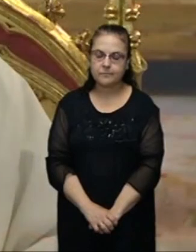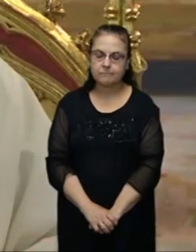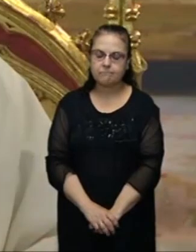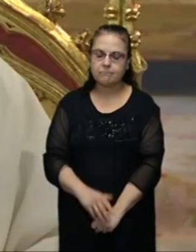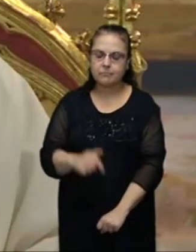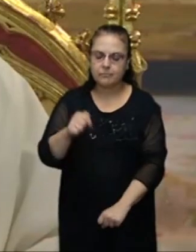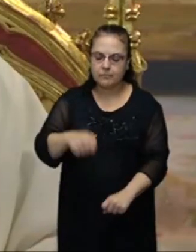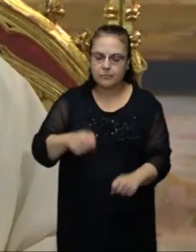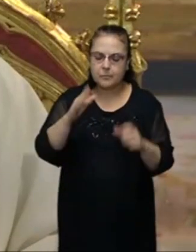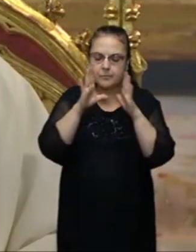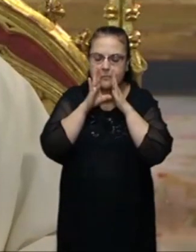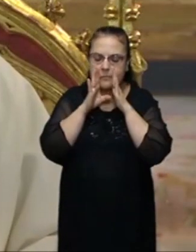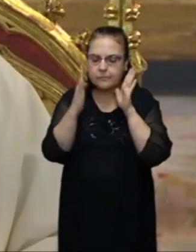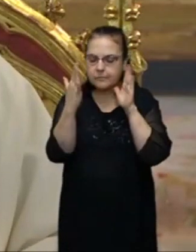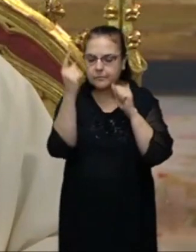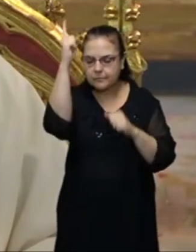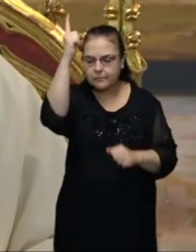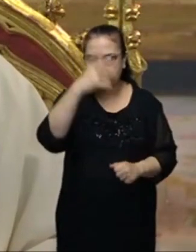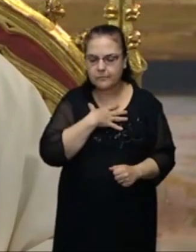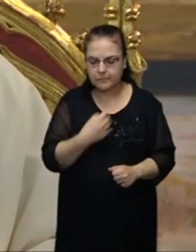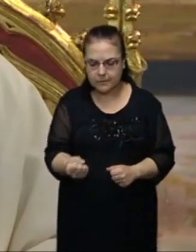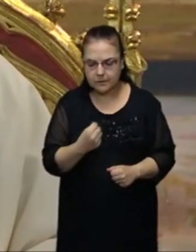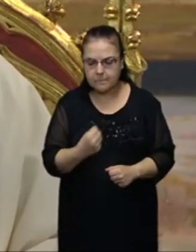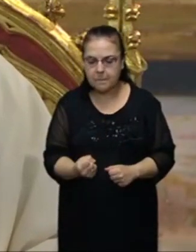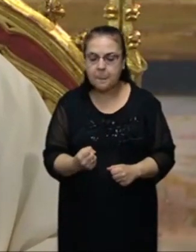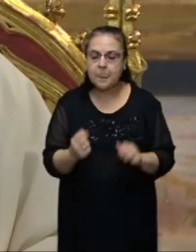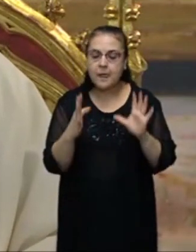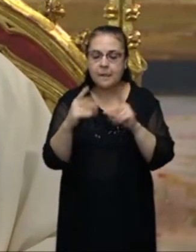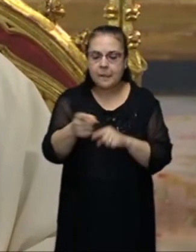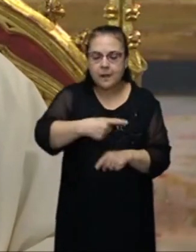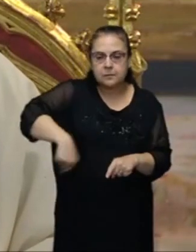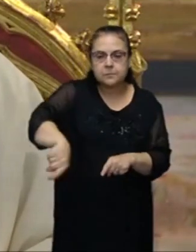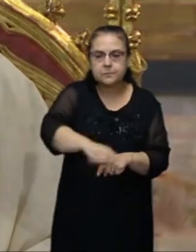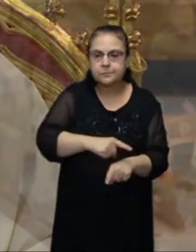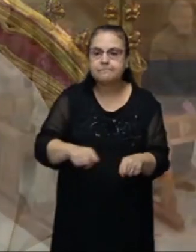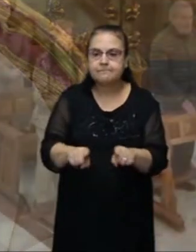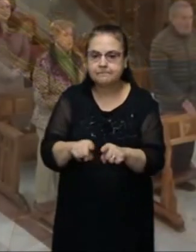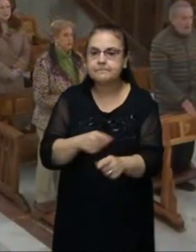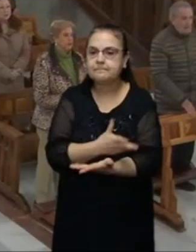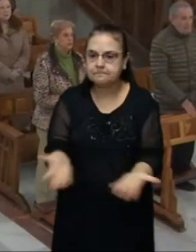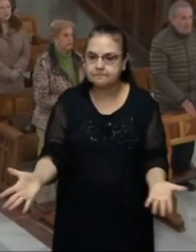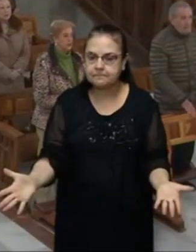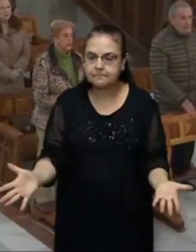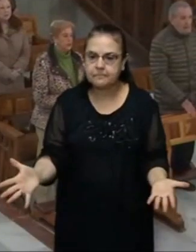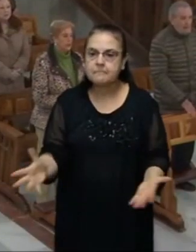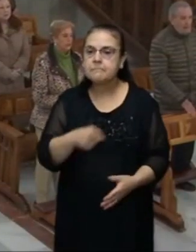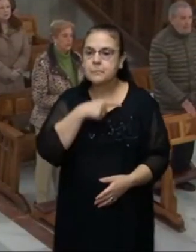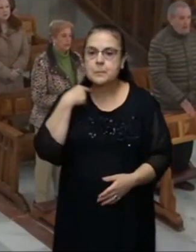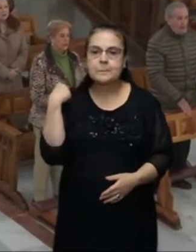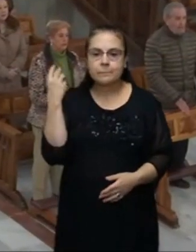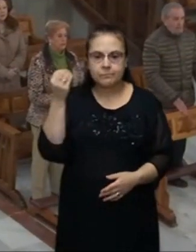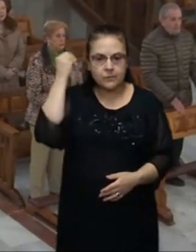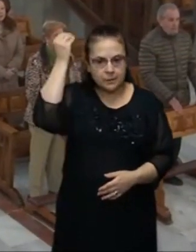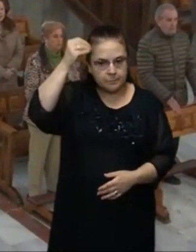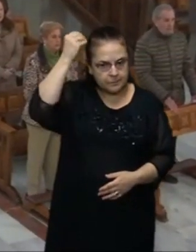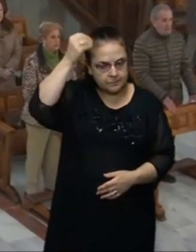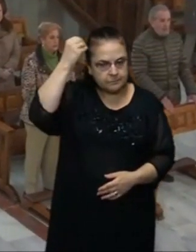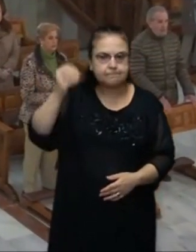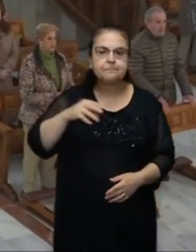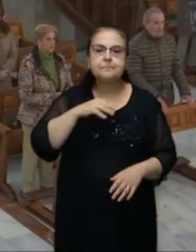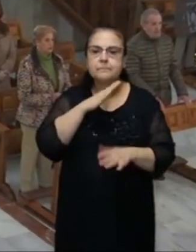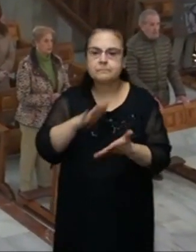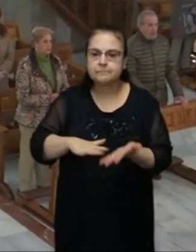Yo confieso ante Dios Todopoderoso y ante vosotros, hermanos, que he pecado mucho